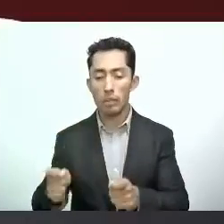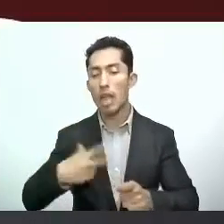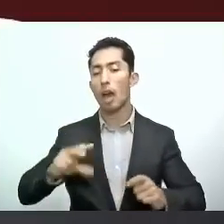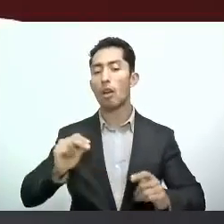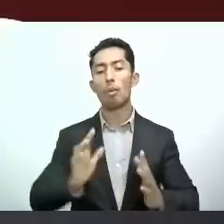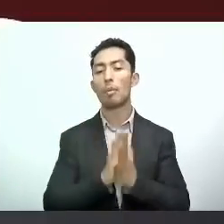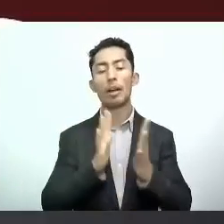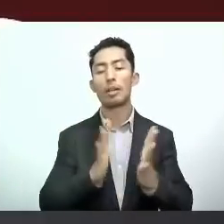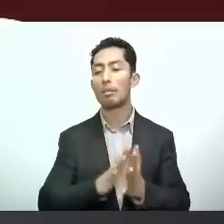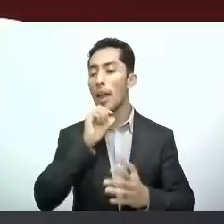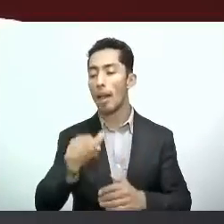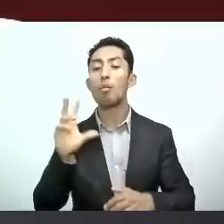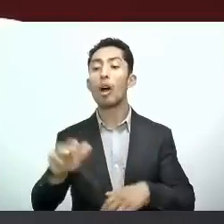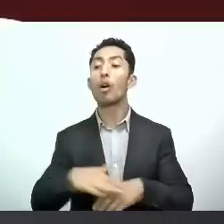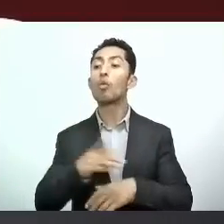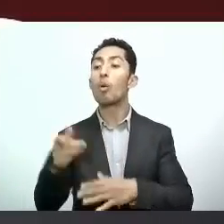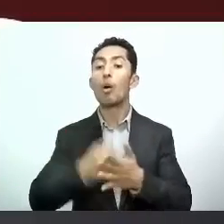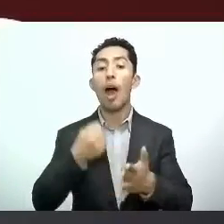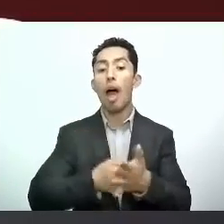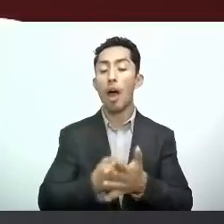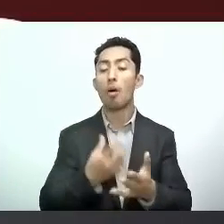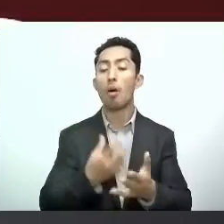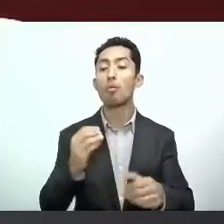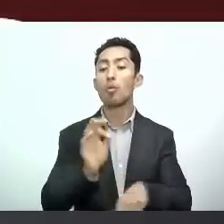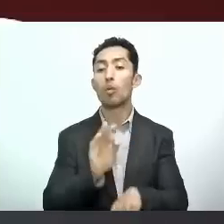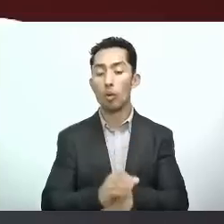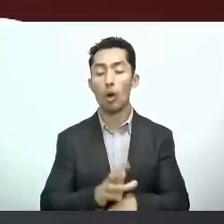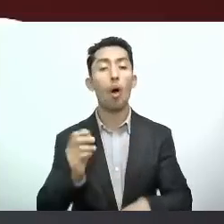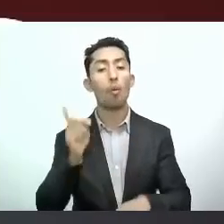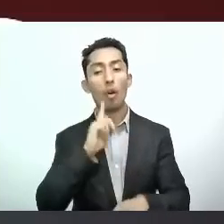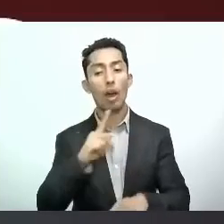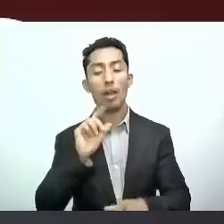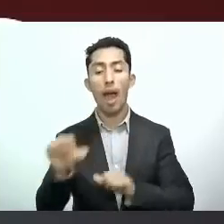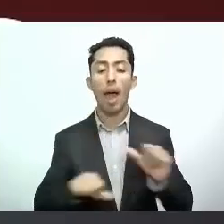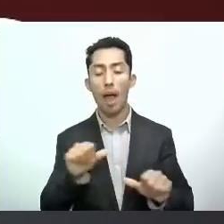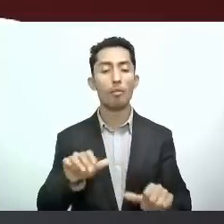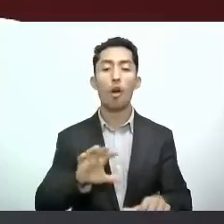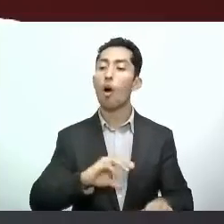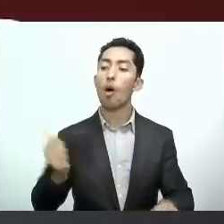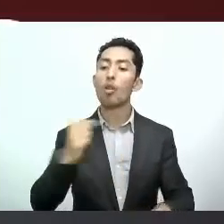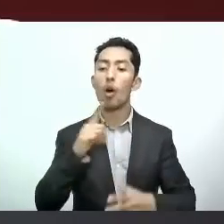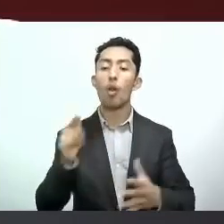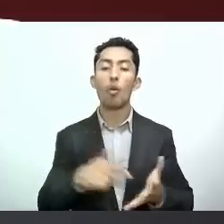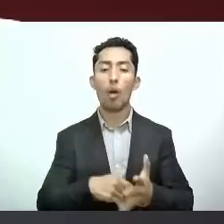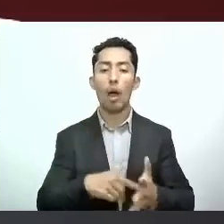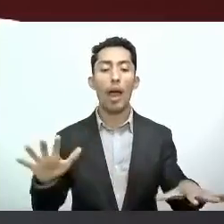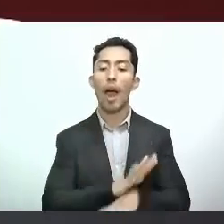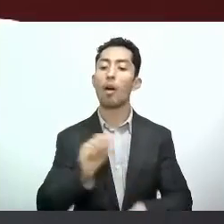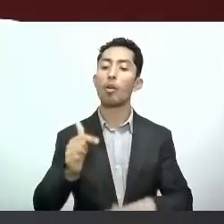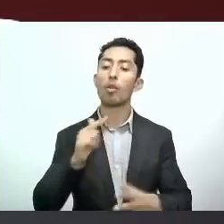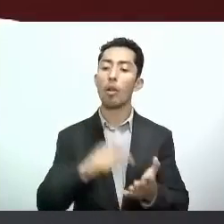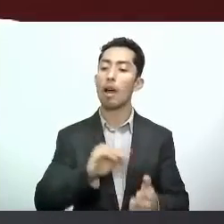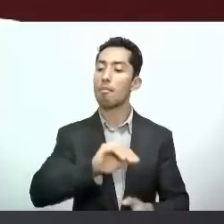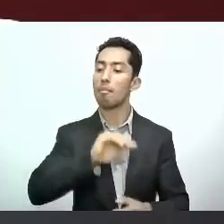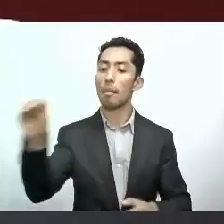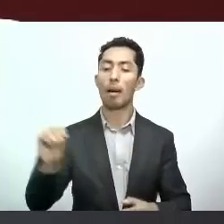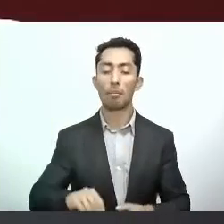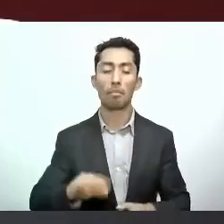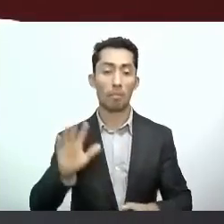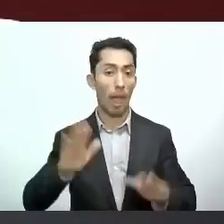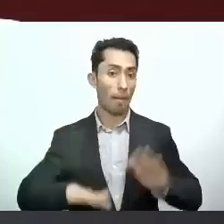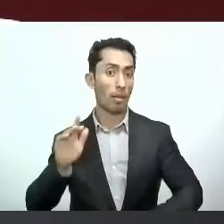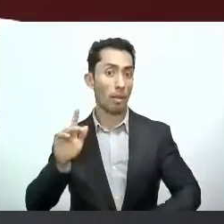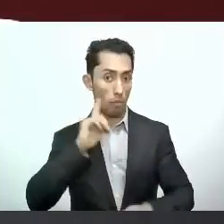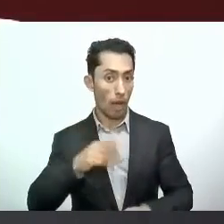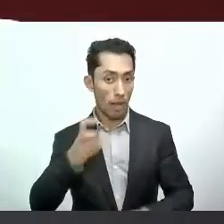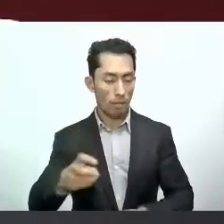de decisiones importantes, o incluso eran cambiadas de área geográfica en donde estaban. Entonces, sí hay